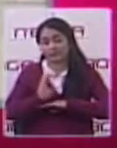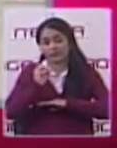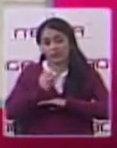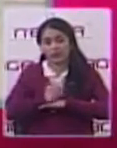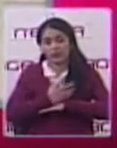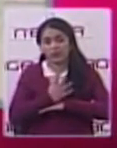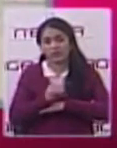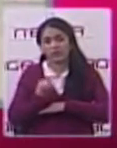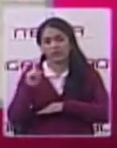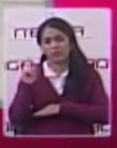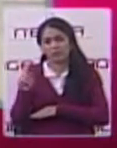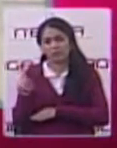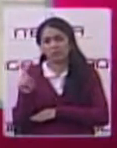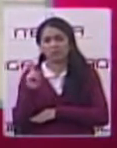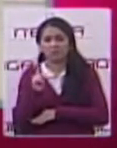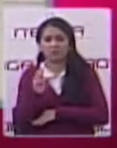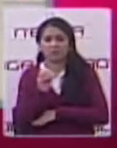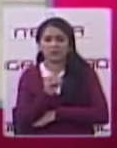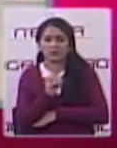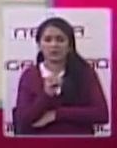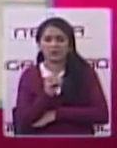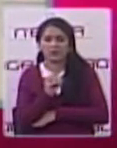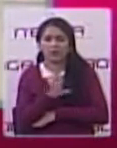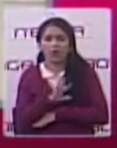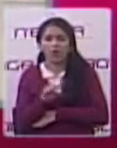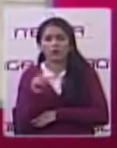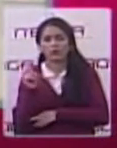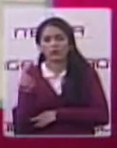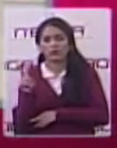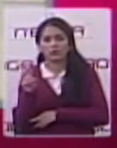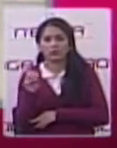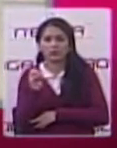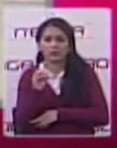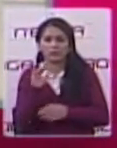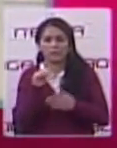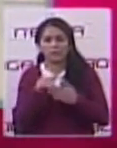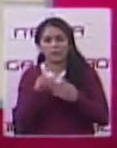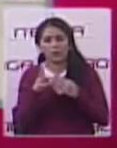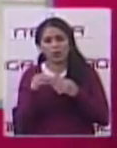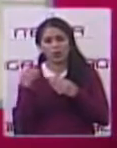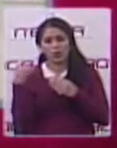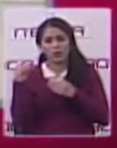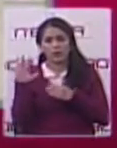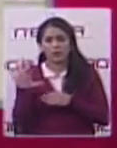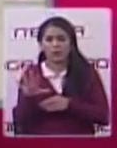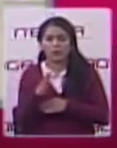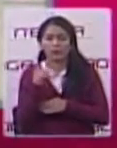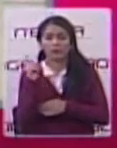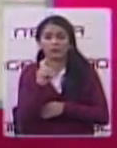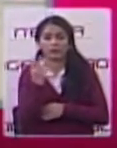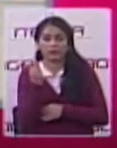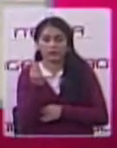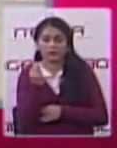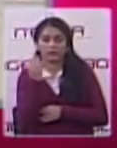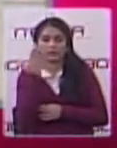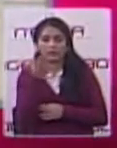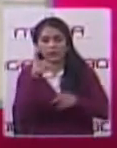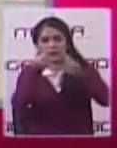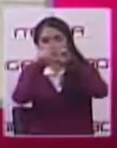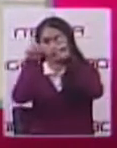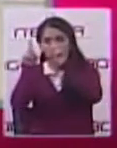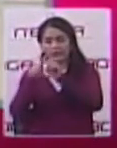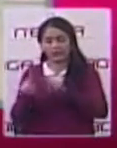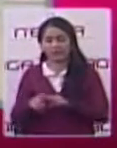a 150, 120 a 120 mil dólares es más o menos el monto más adecuado, pero se ha hecho